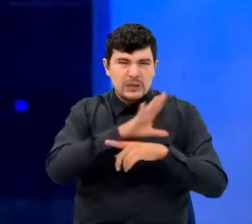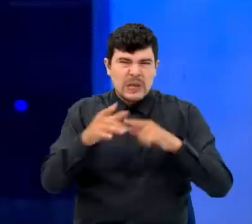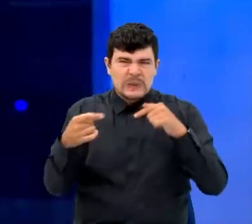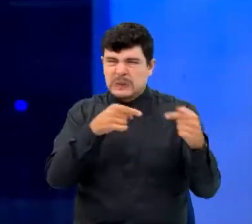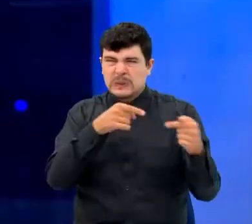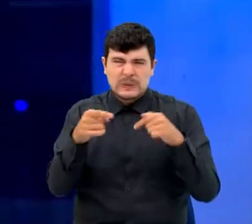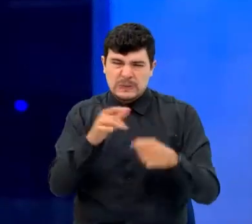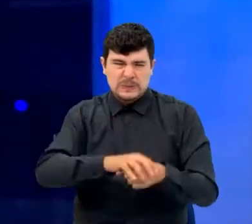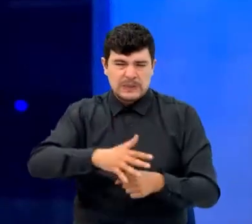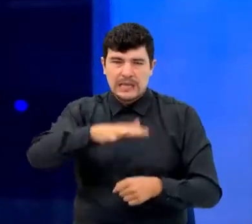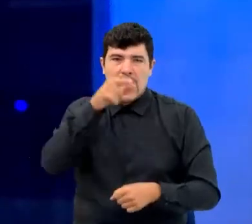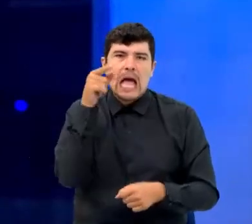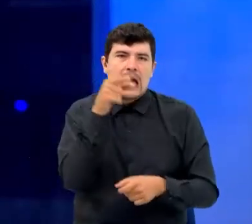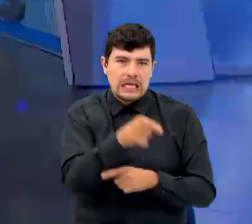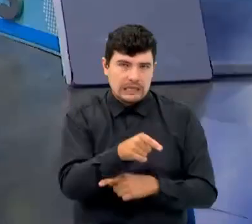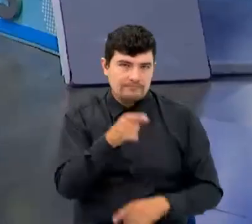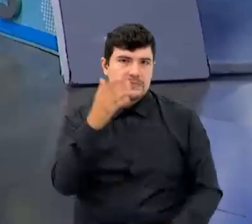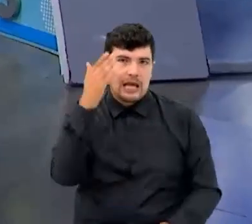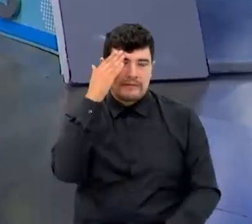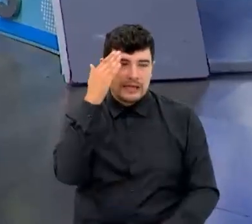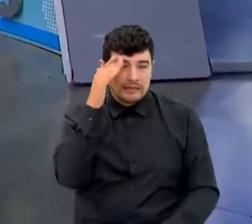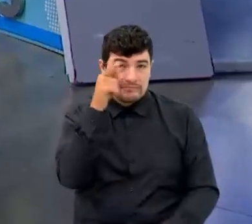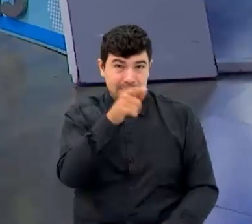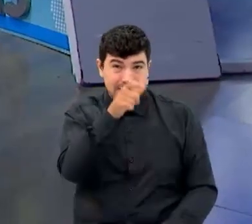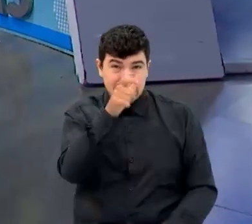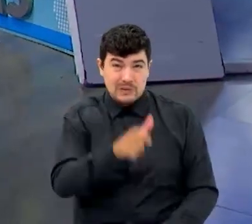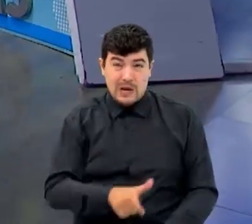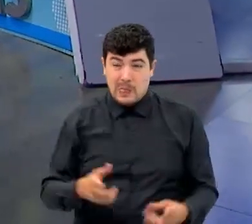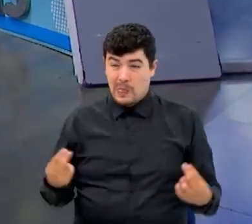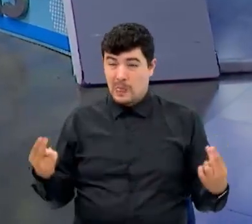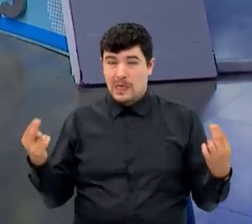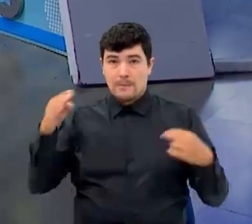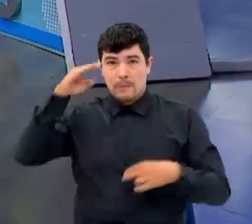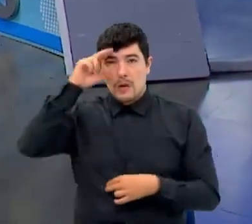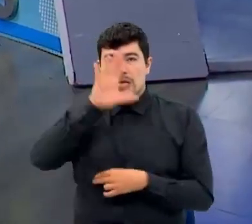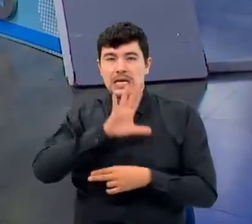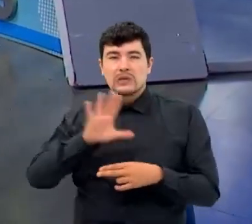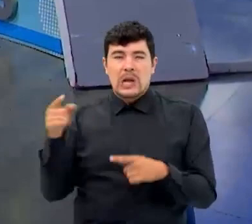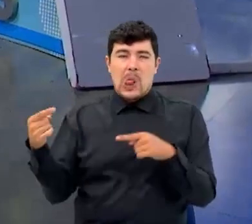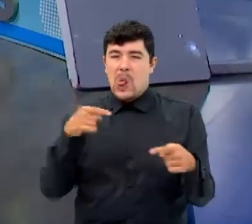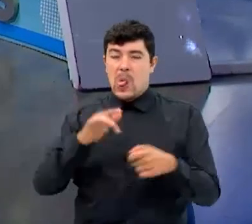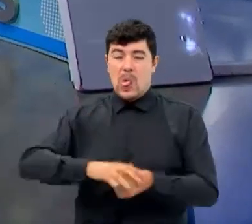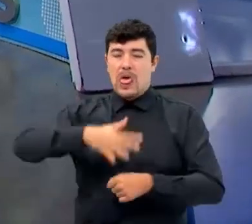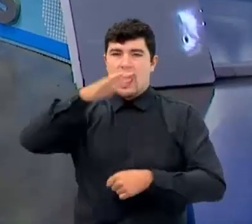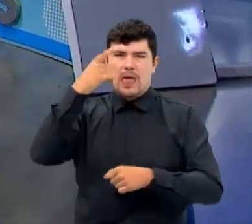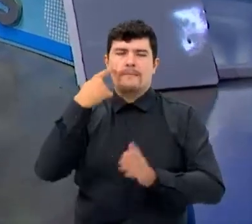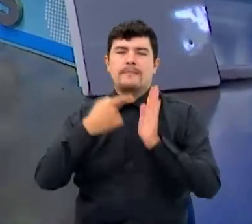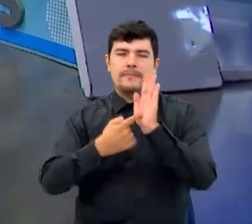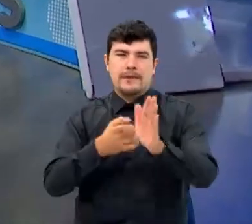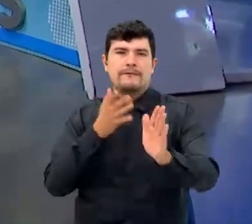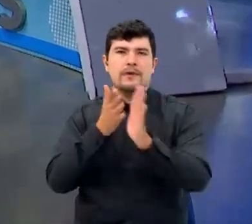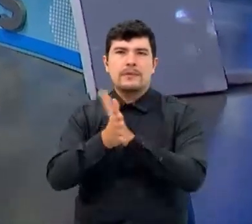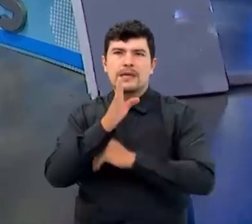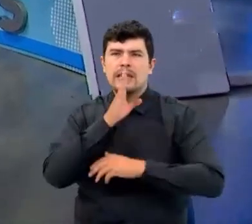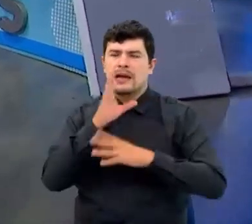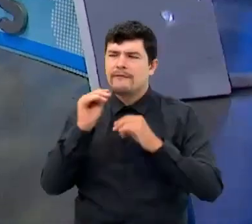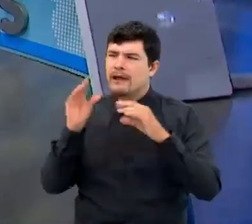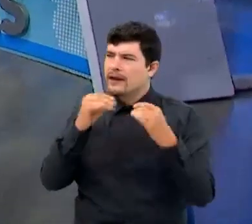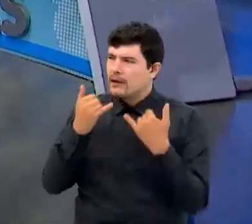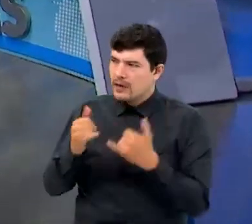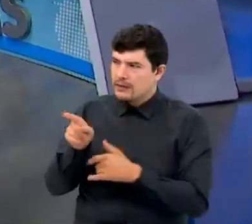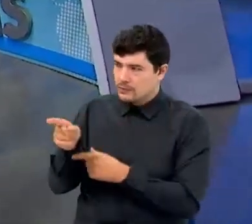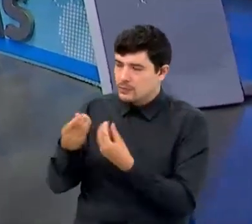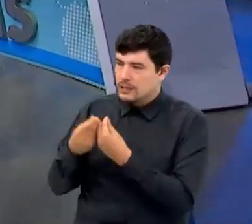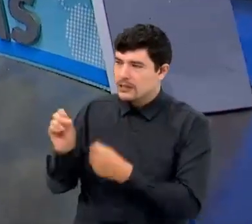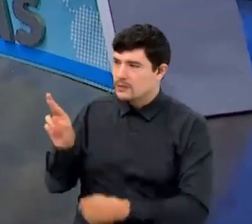yo. Pues a esta hora saludamos a Richard Quiñones, quien nos cuenta detalles y de quiénes también estamos hablando en esta polémica. Richard, muy